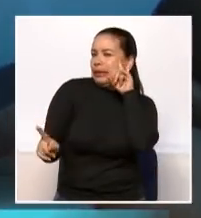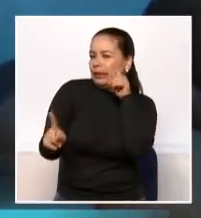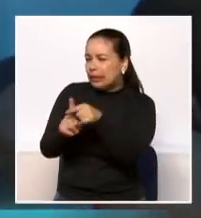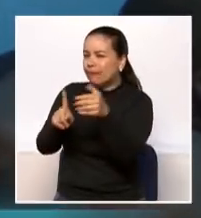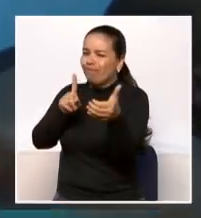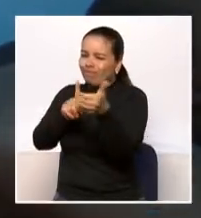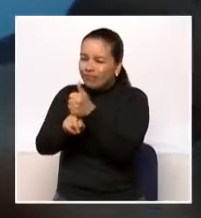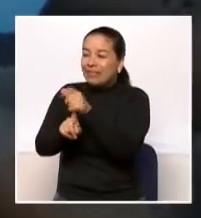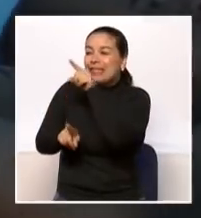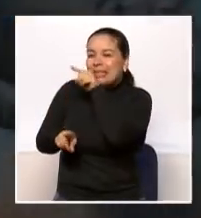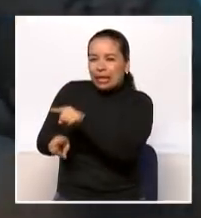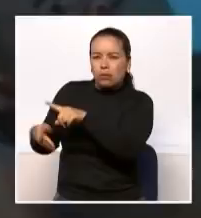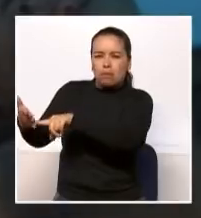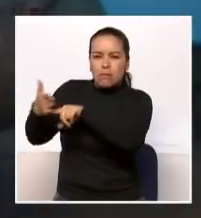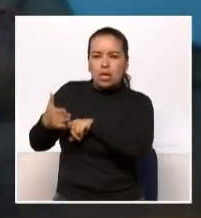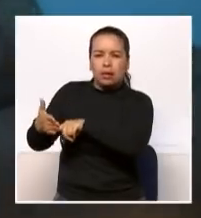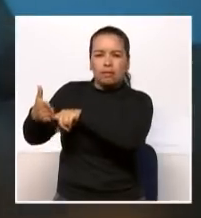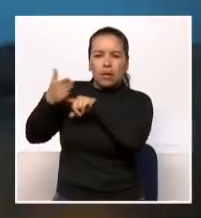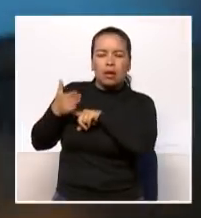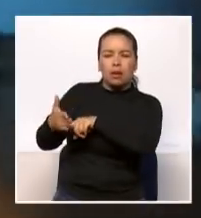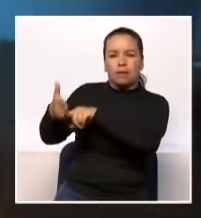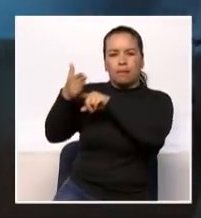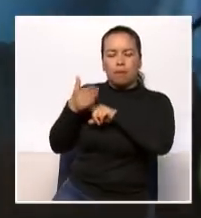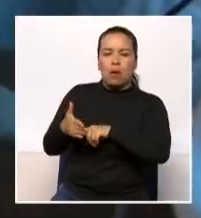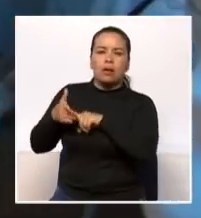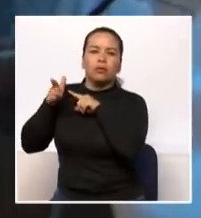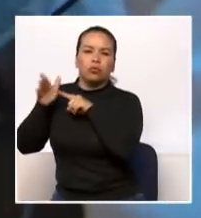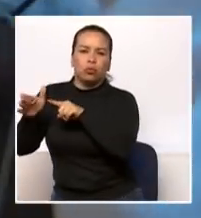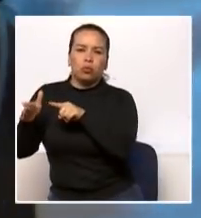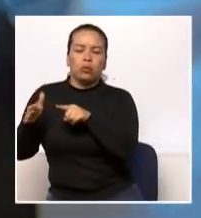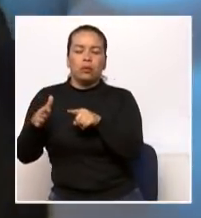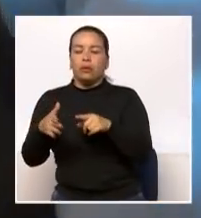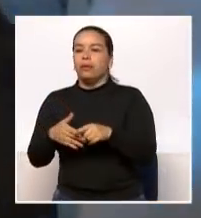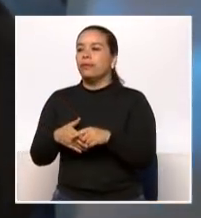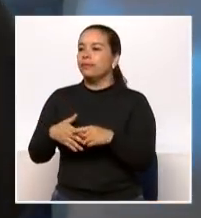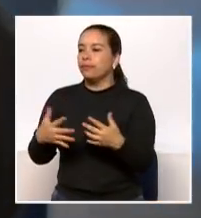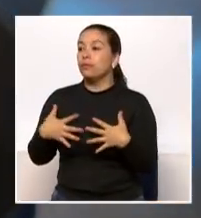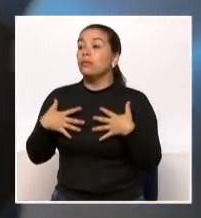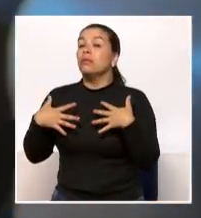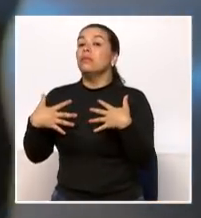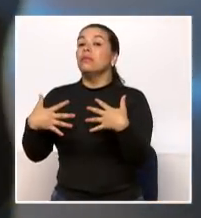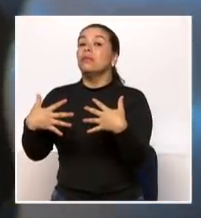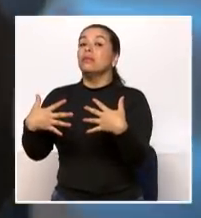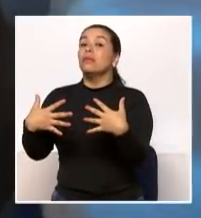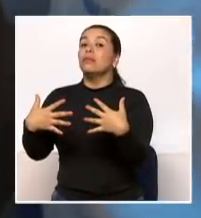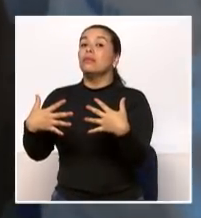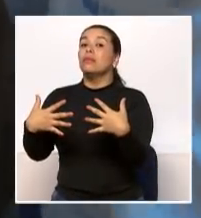tanto, esa patología que es la esteatosis hepática. Respira hondo.